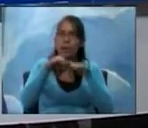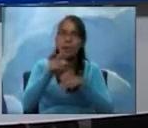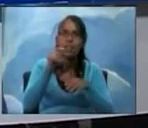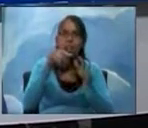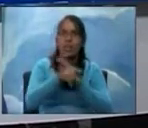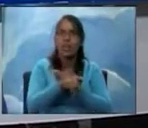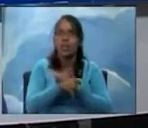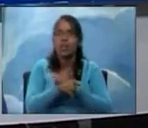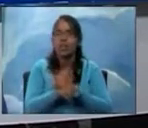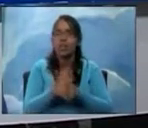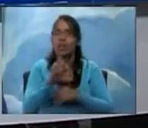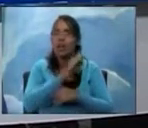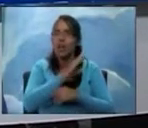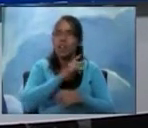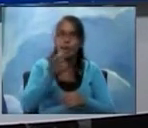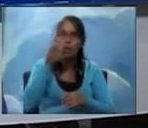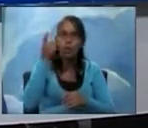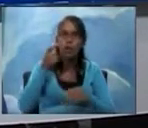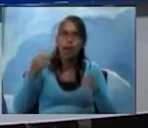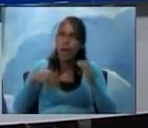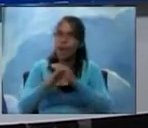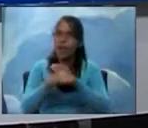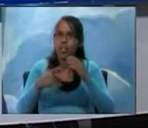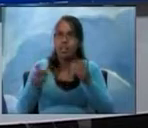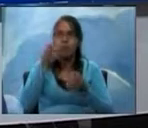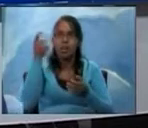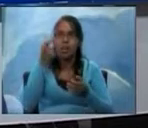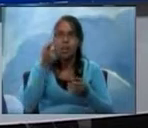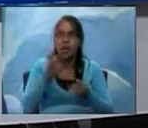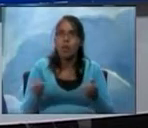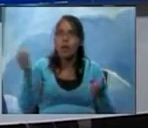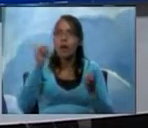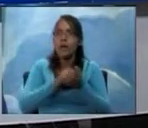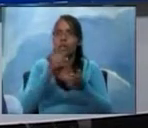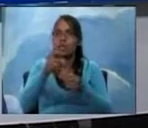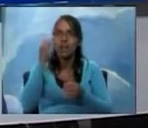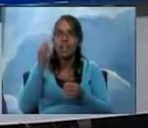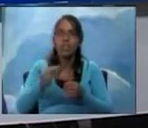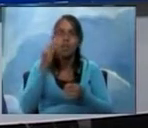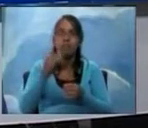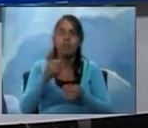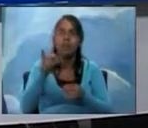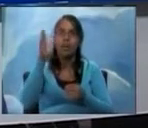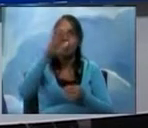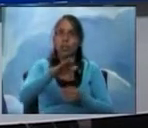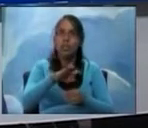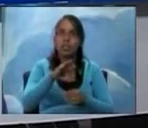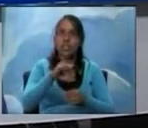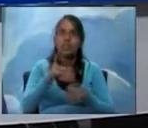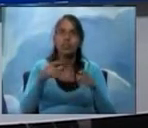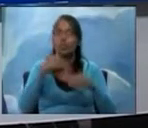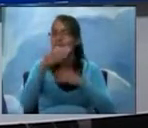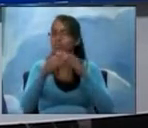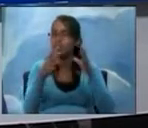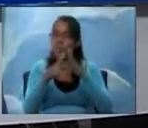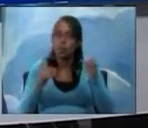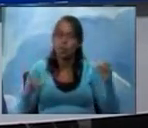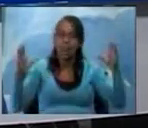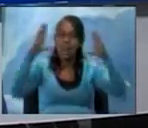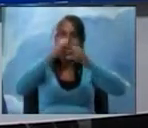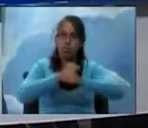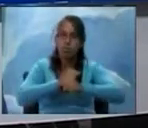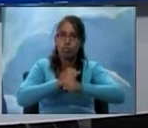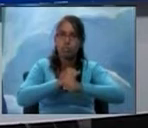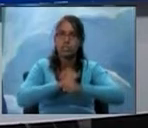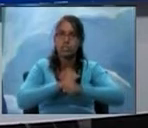Boga mar adentro. Atrévete. Dale para adelante, Pedro. Vuelve a hacer lo que siempre estuviste haciendo durante toda la noche.